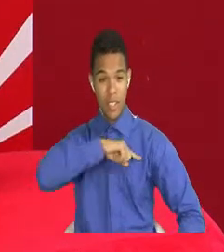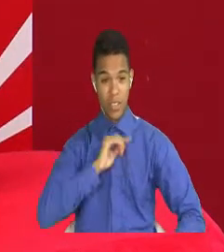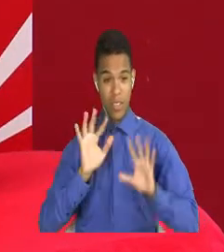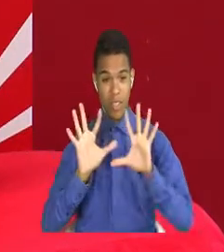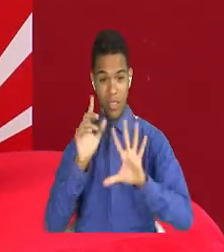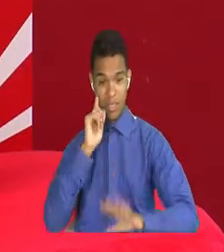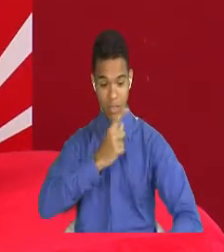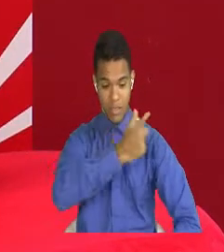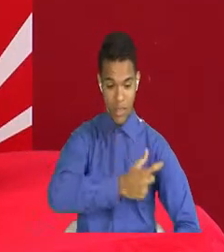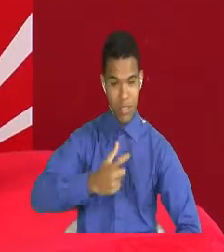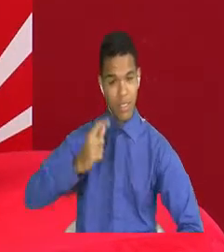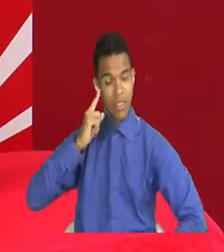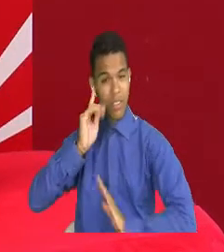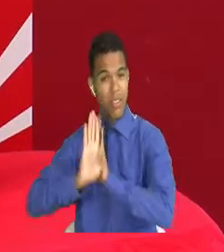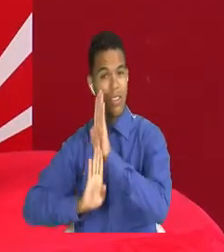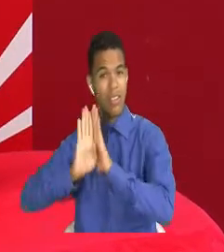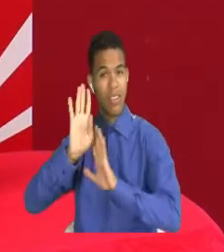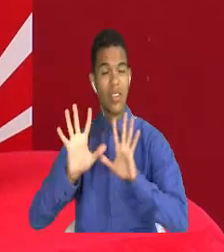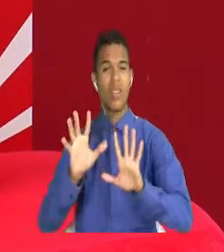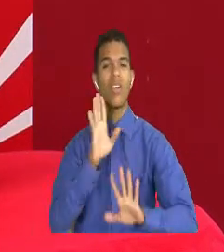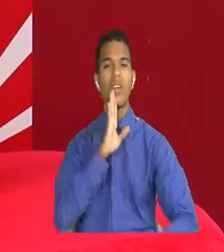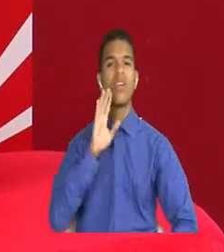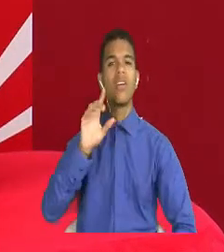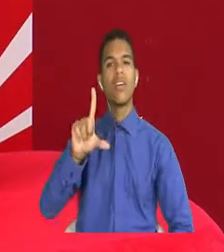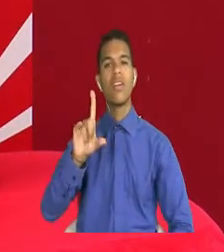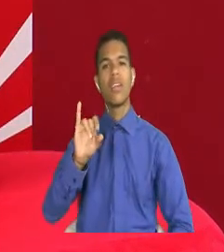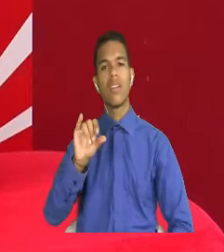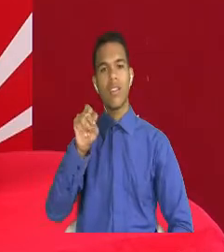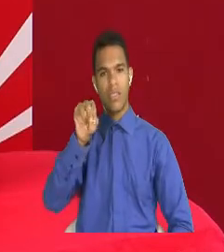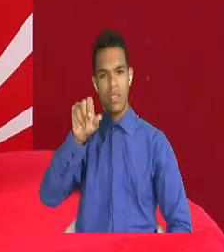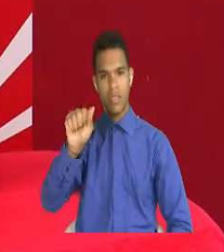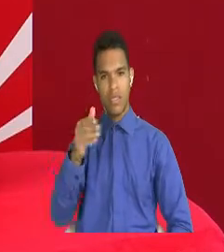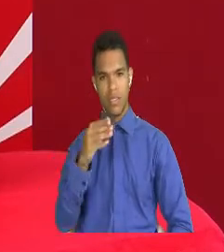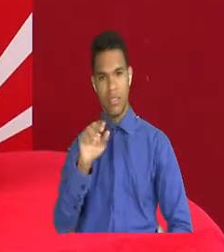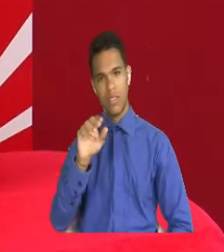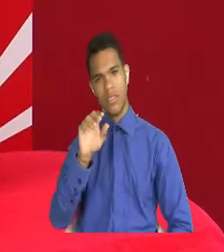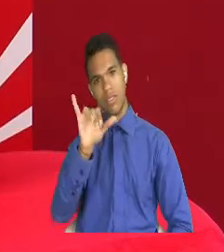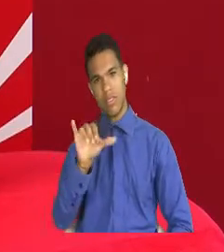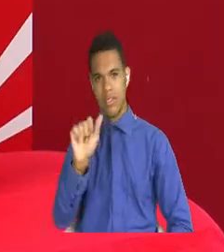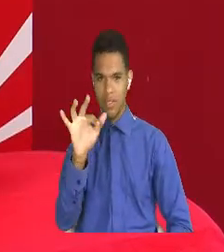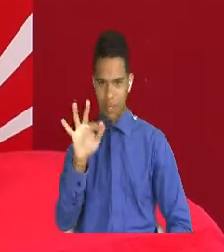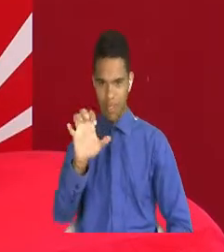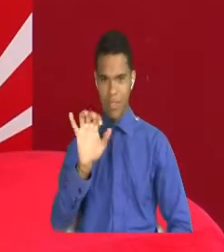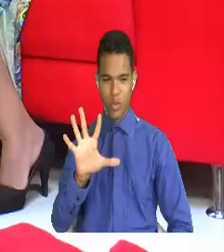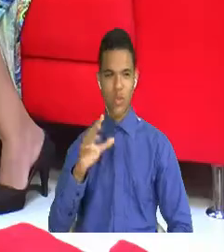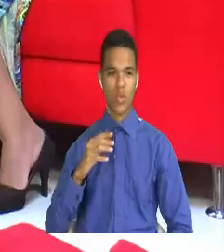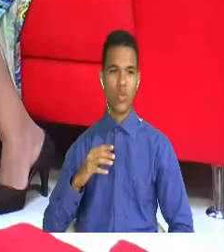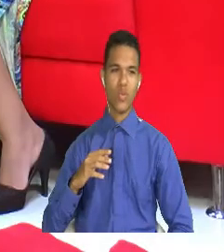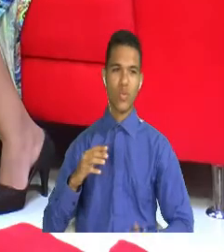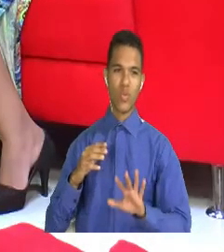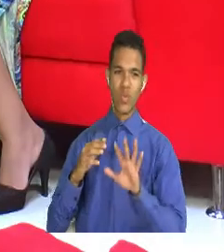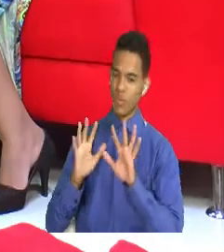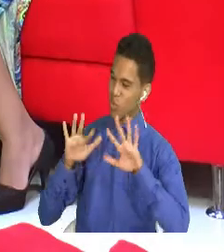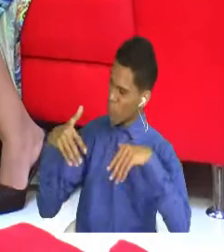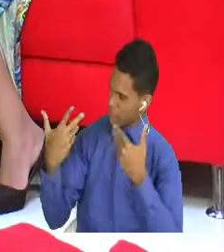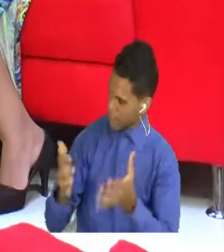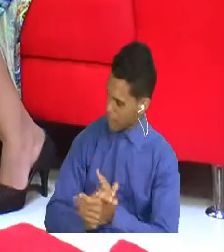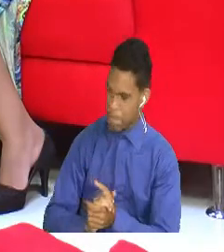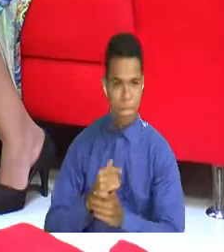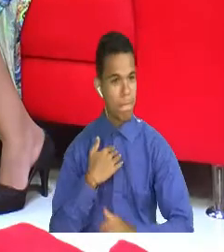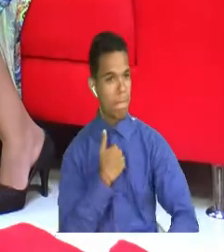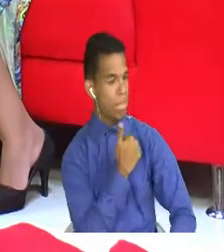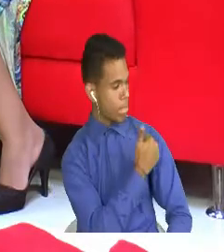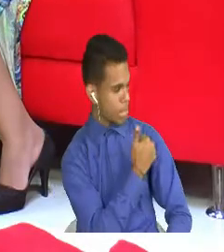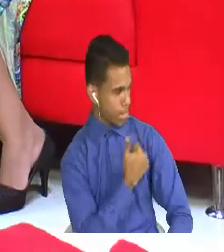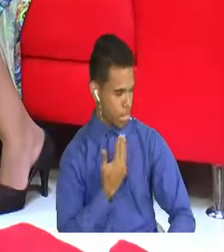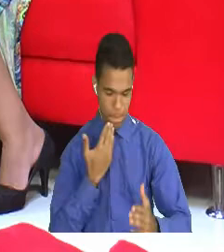emprendedores, Kiara. Hoy está con nosotros Lina Yate, ella es de Personalizados. Lina, ¿cómo estás? Bien, gracias por la invitación.